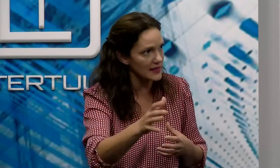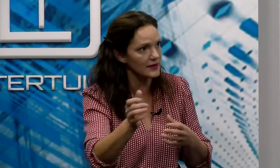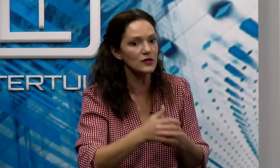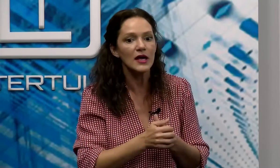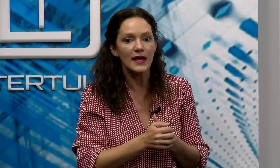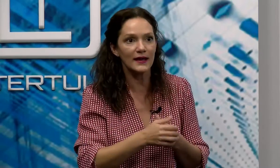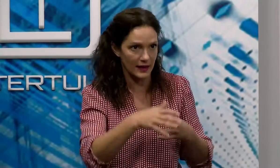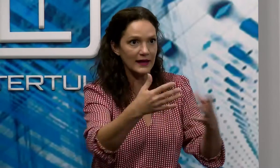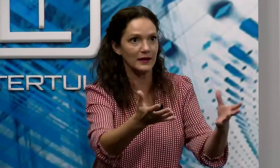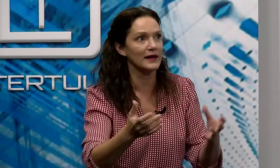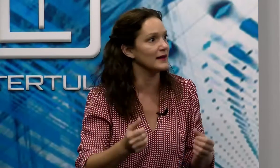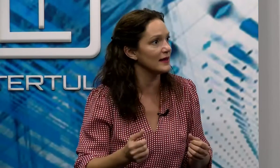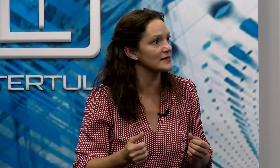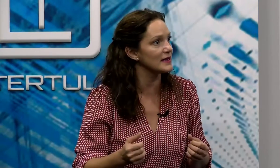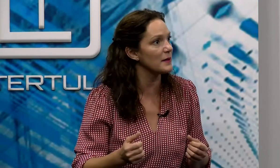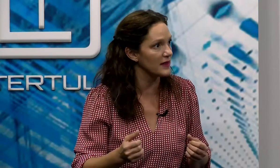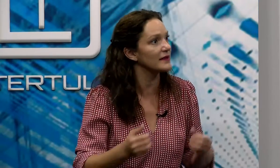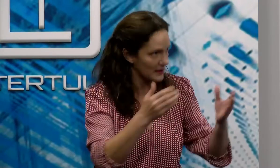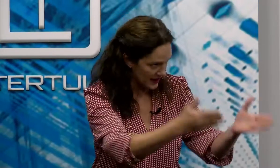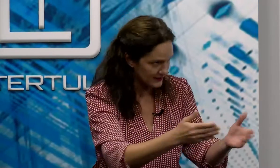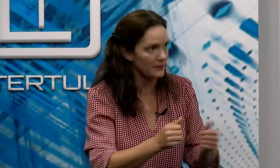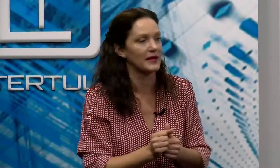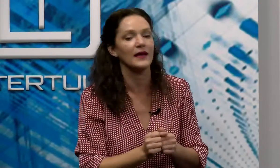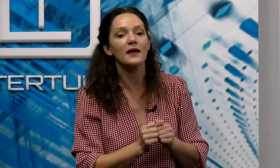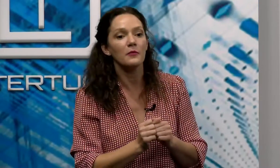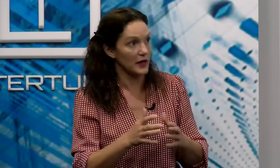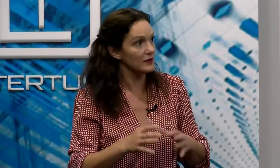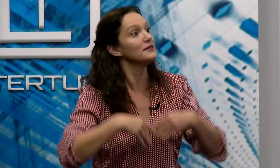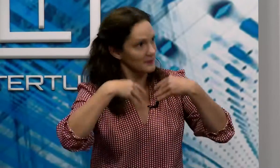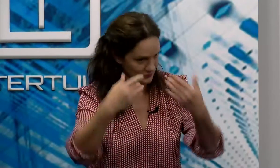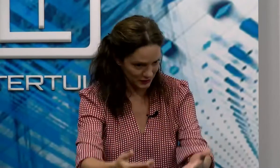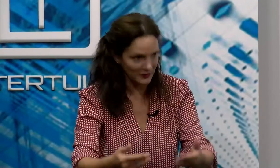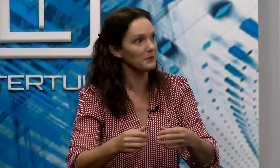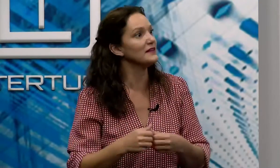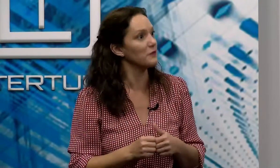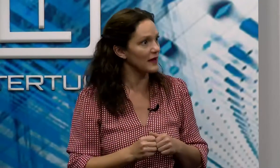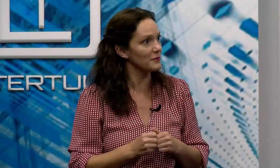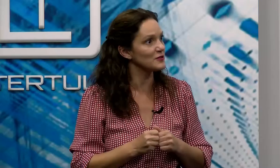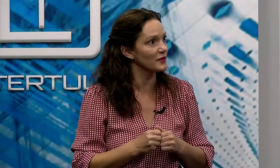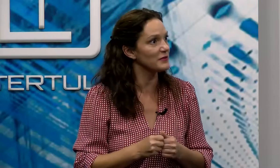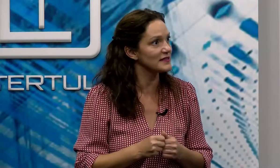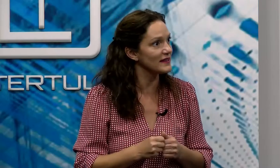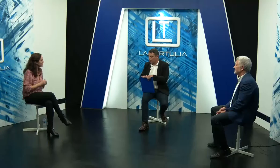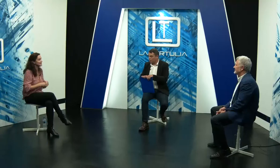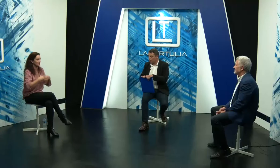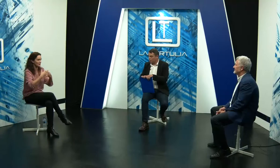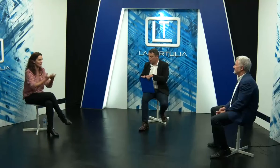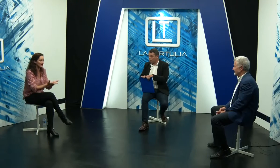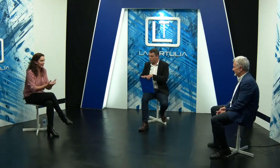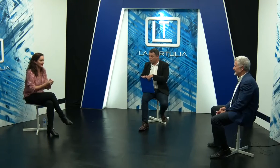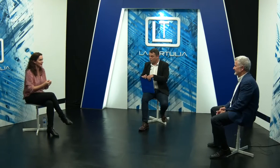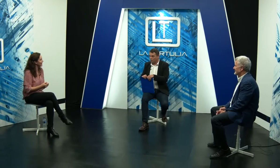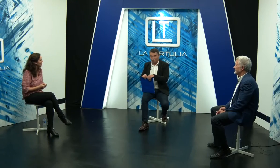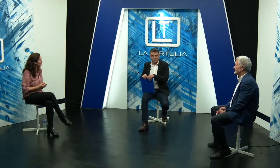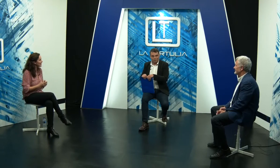Presidencia y Hacienda, ¿no? En hacer Berta. Ese expediente. Berta Pérez. Bueno... Posteriormente fue la comisión de presidencia, se vuelve